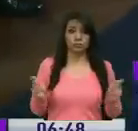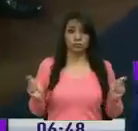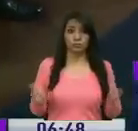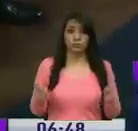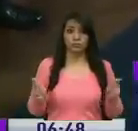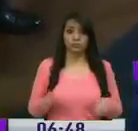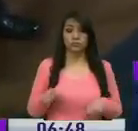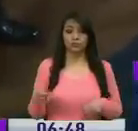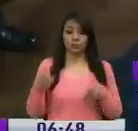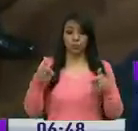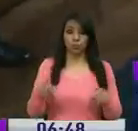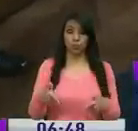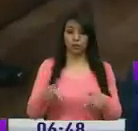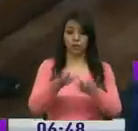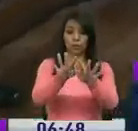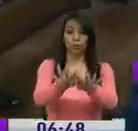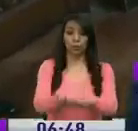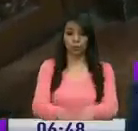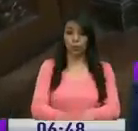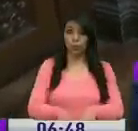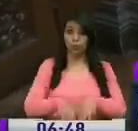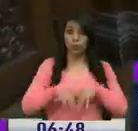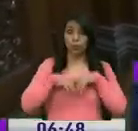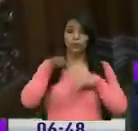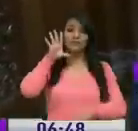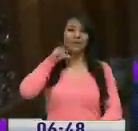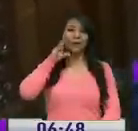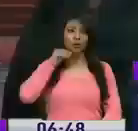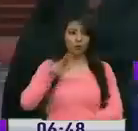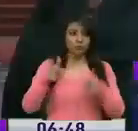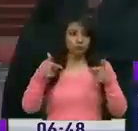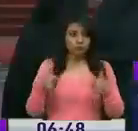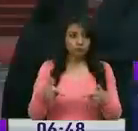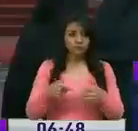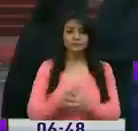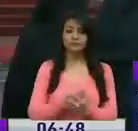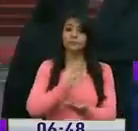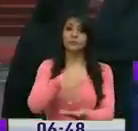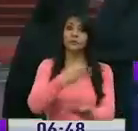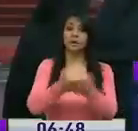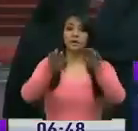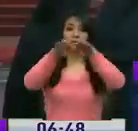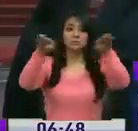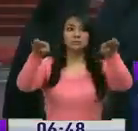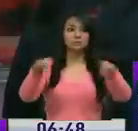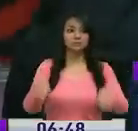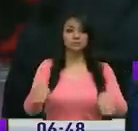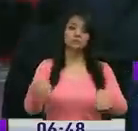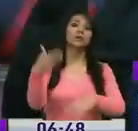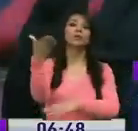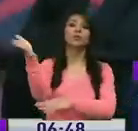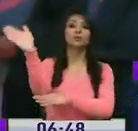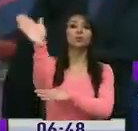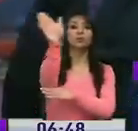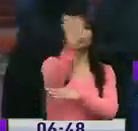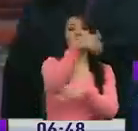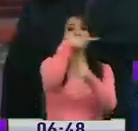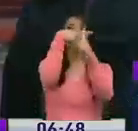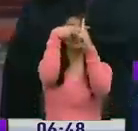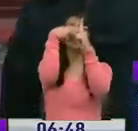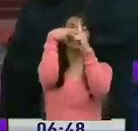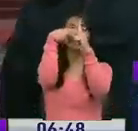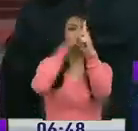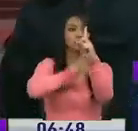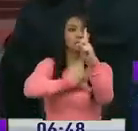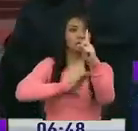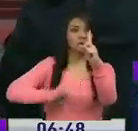Cuida la extremidad de la cauda al llegar al altar el prelado dejando la reliquia de la bandera cruz de Cristo y tomando en sus